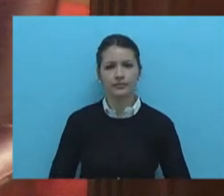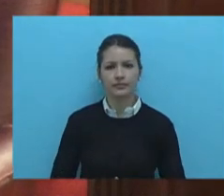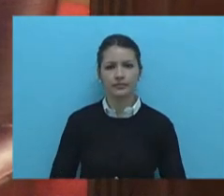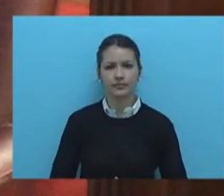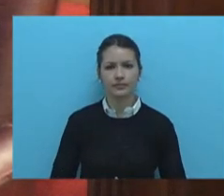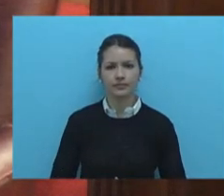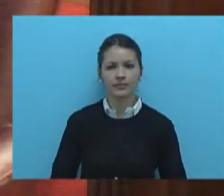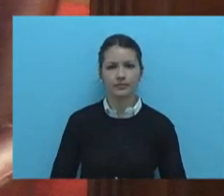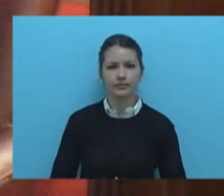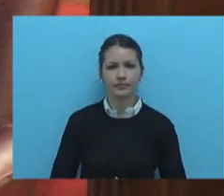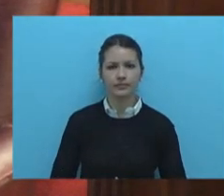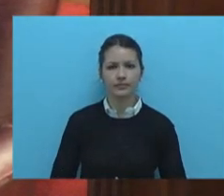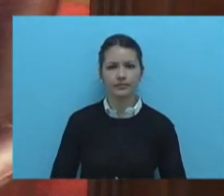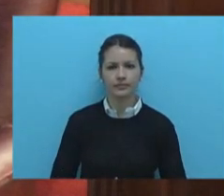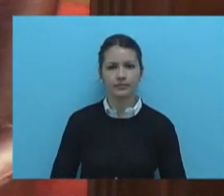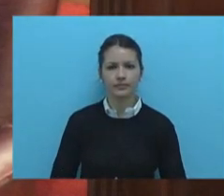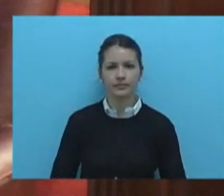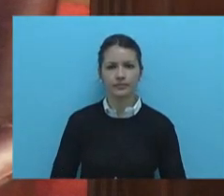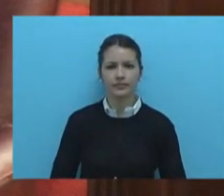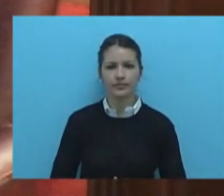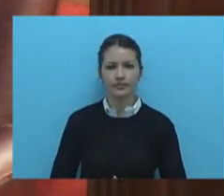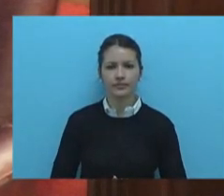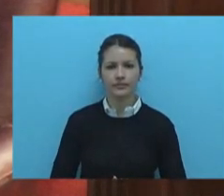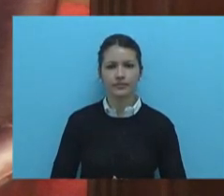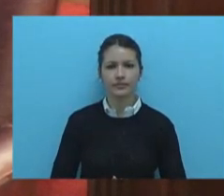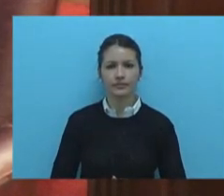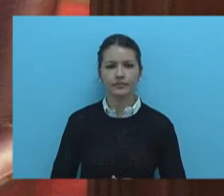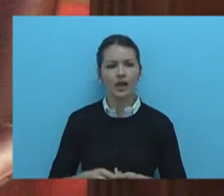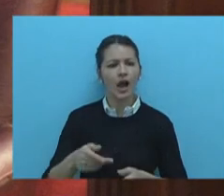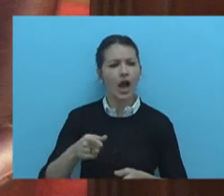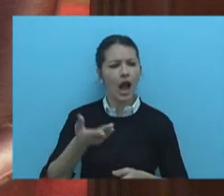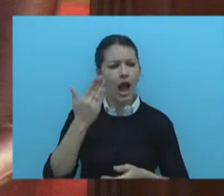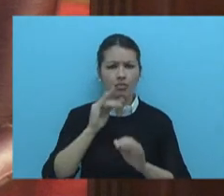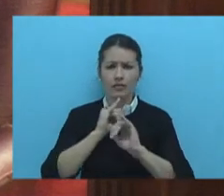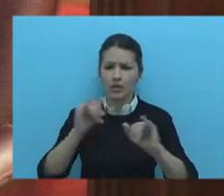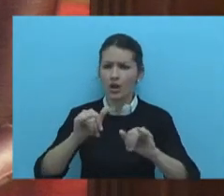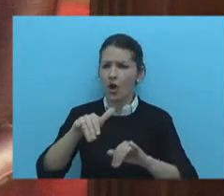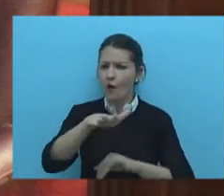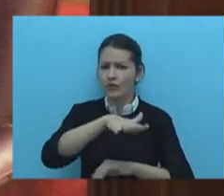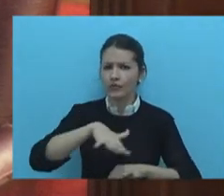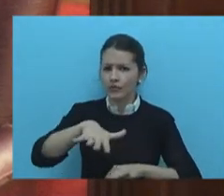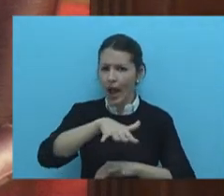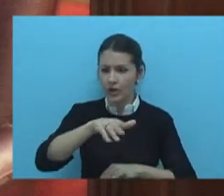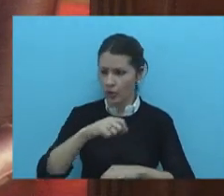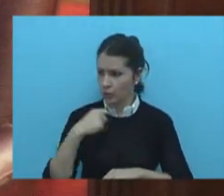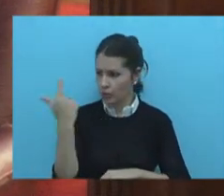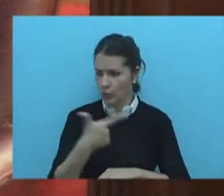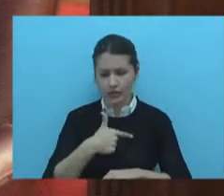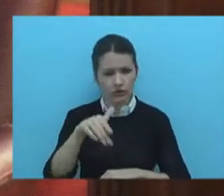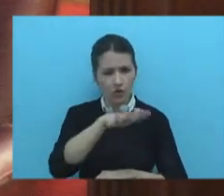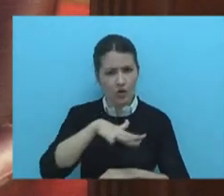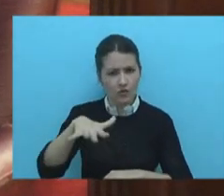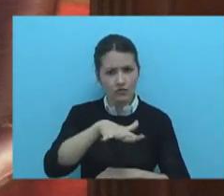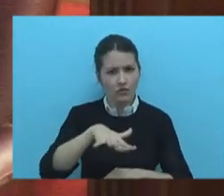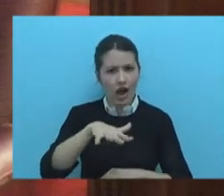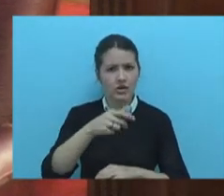Como ya explicaron, la ubicación del barrio también está el problema de que, por ejemplo, el hospital